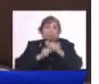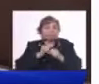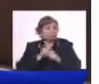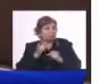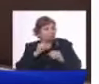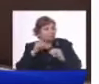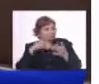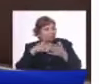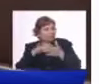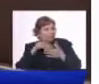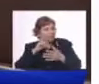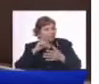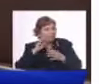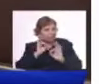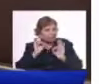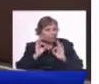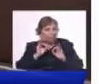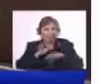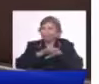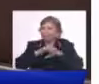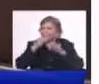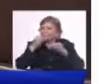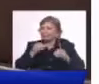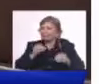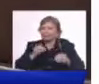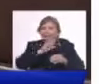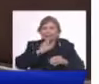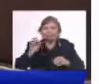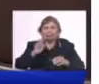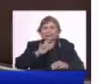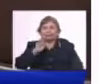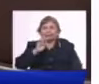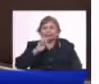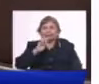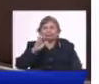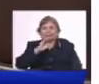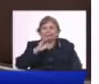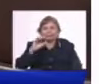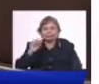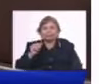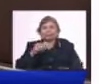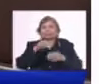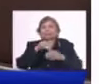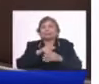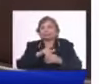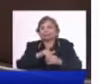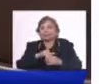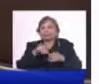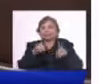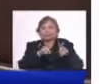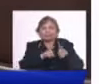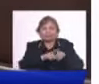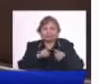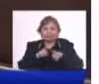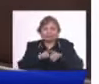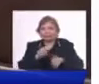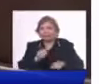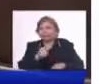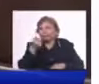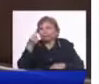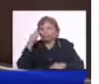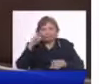sin trampas. Un adelanto de elecciones sin reelección, un adelanto de elecciones también con